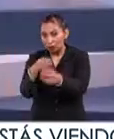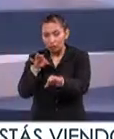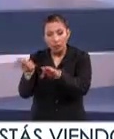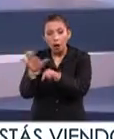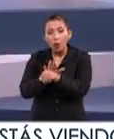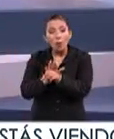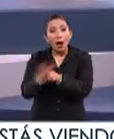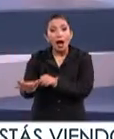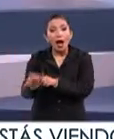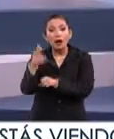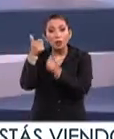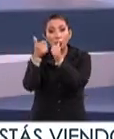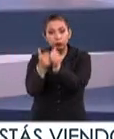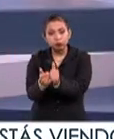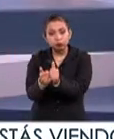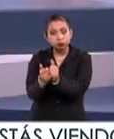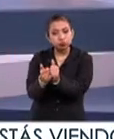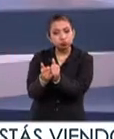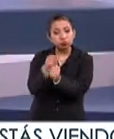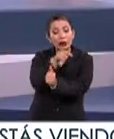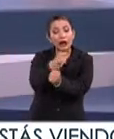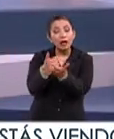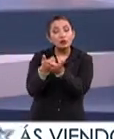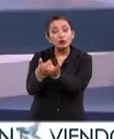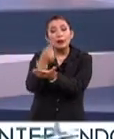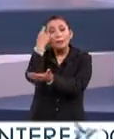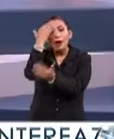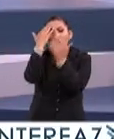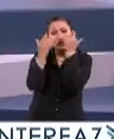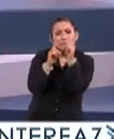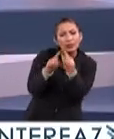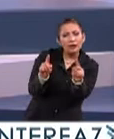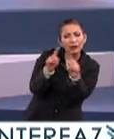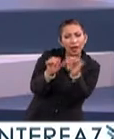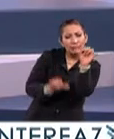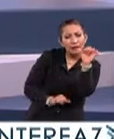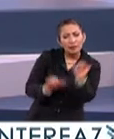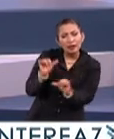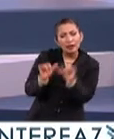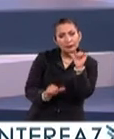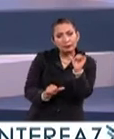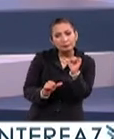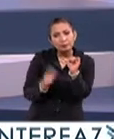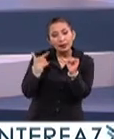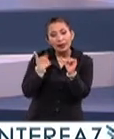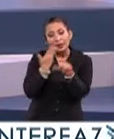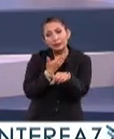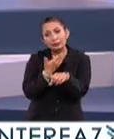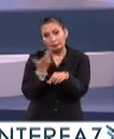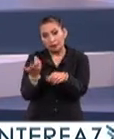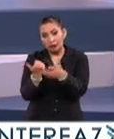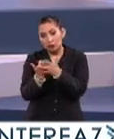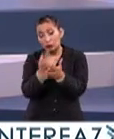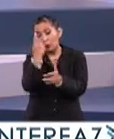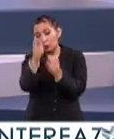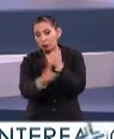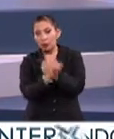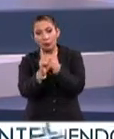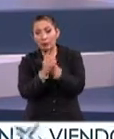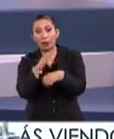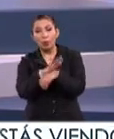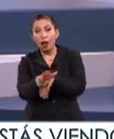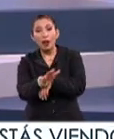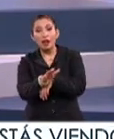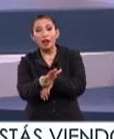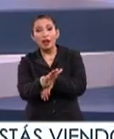empresas una estancia que los lleve a conocer las diferentes actividades que están haciendo. Y que así se resuelve uno de los graves problemas,